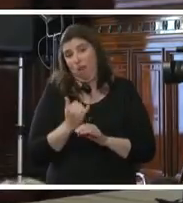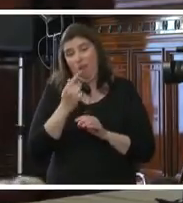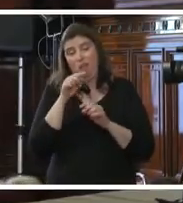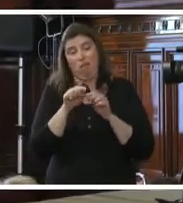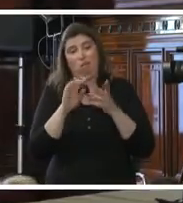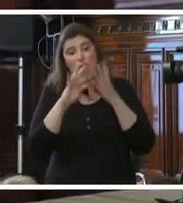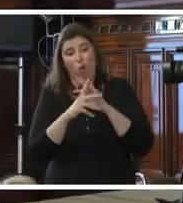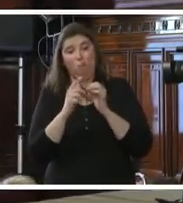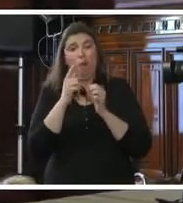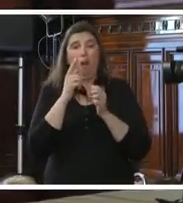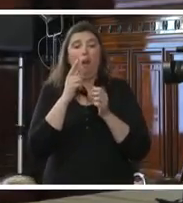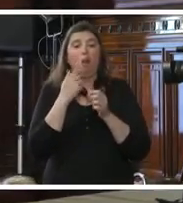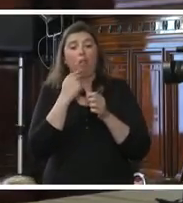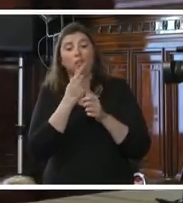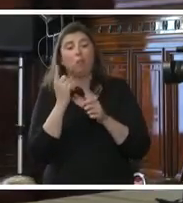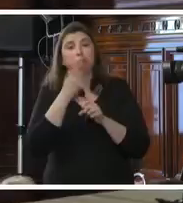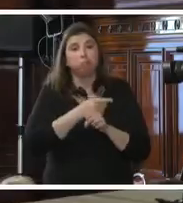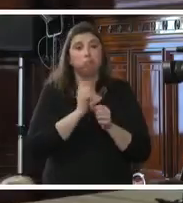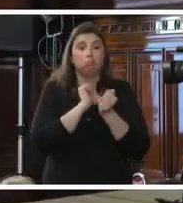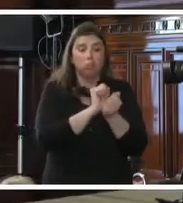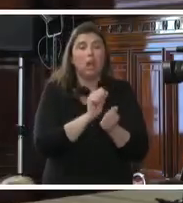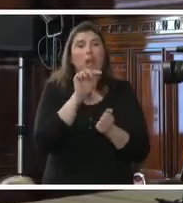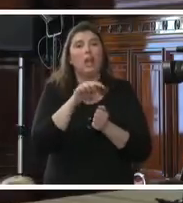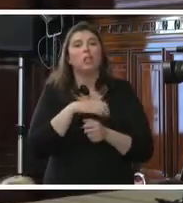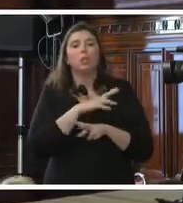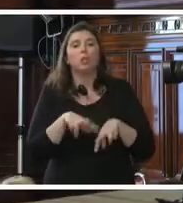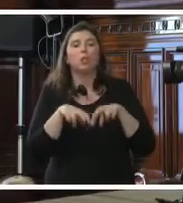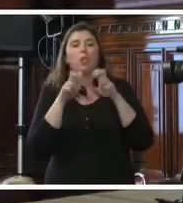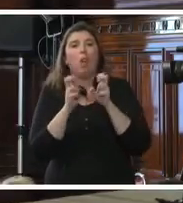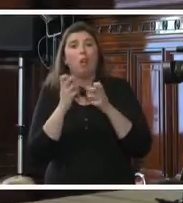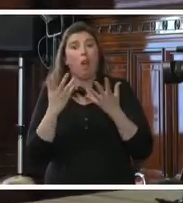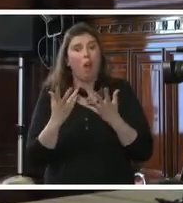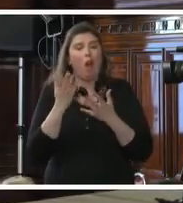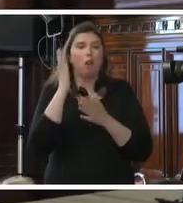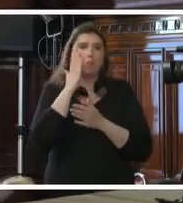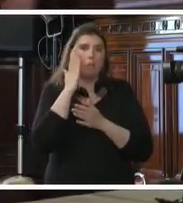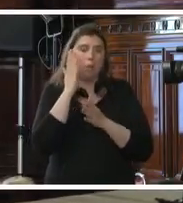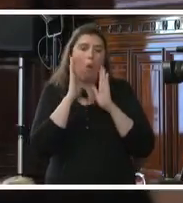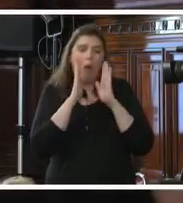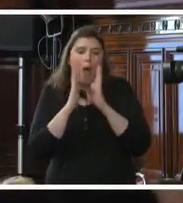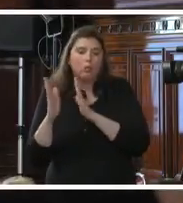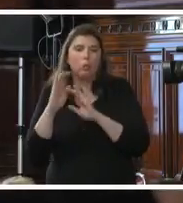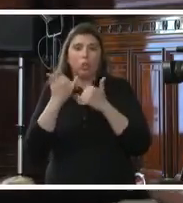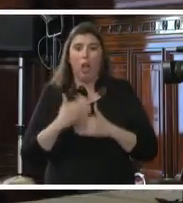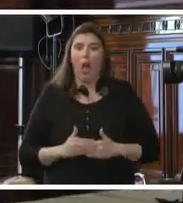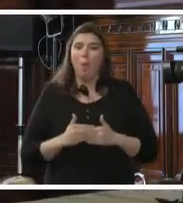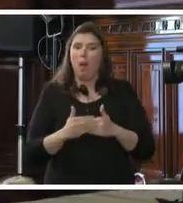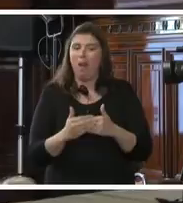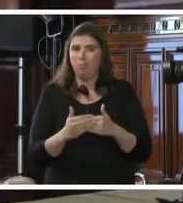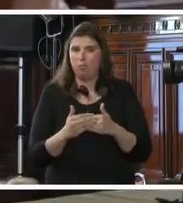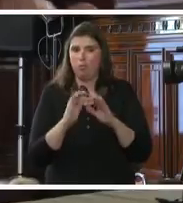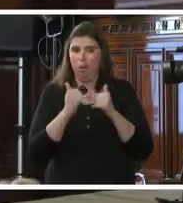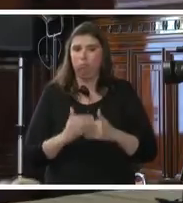que desafortunadamente muchas veces desde sociedad civil nos enteramos de los casos cuando allá hay un embarazo muy avanzado,